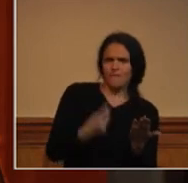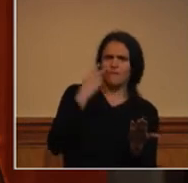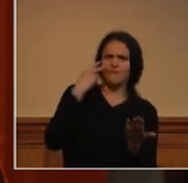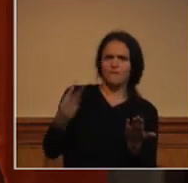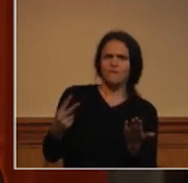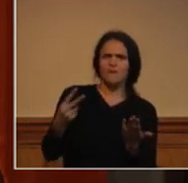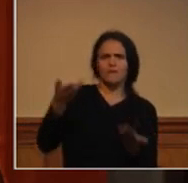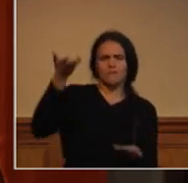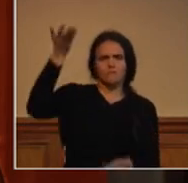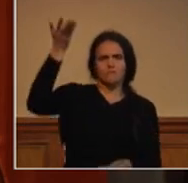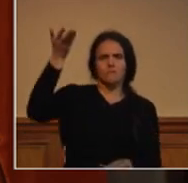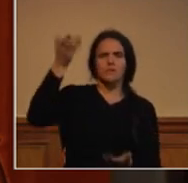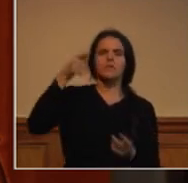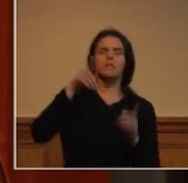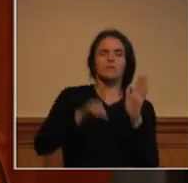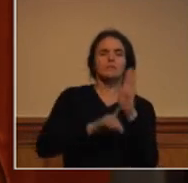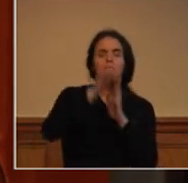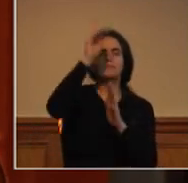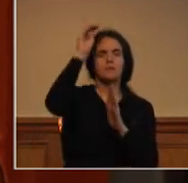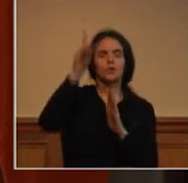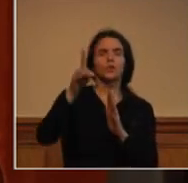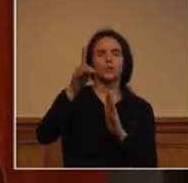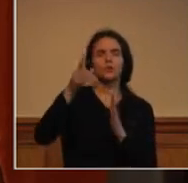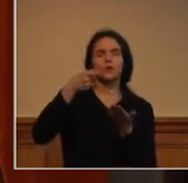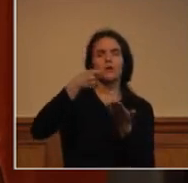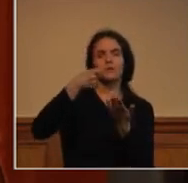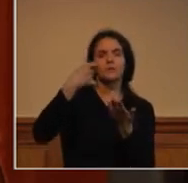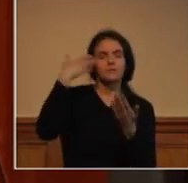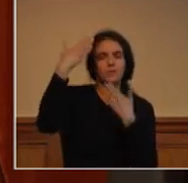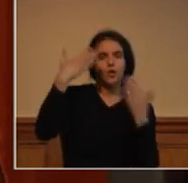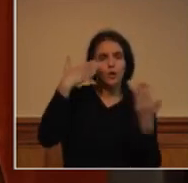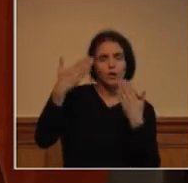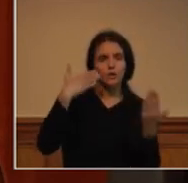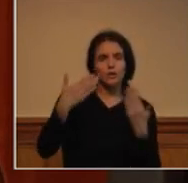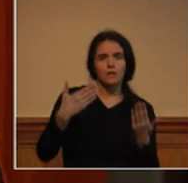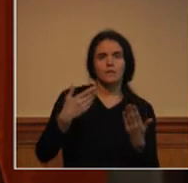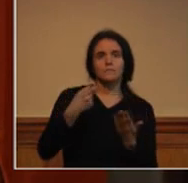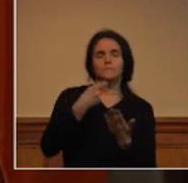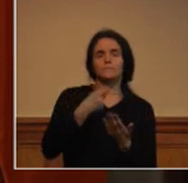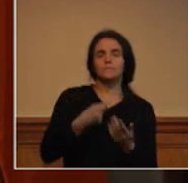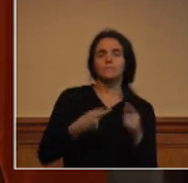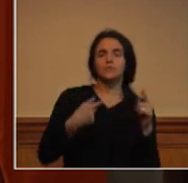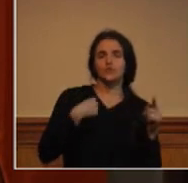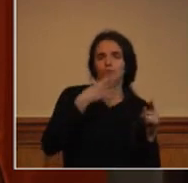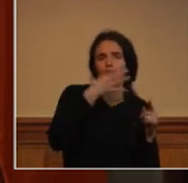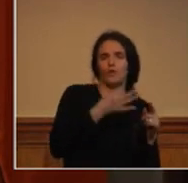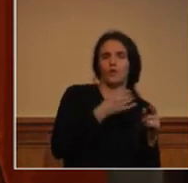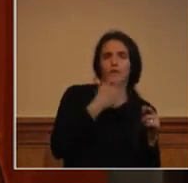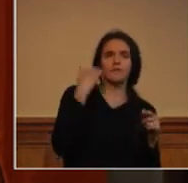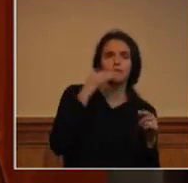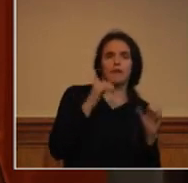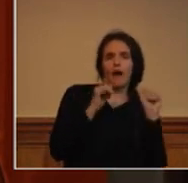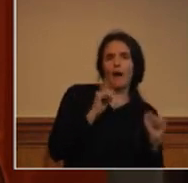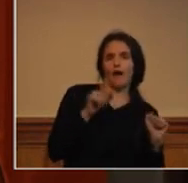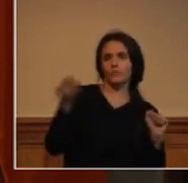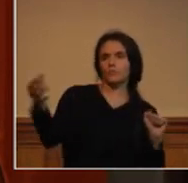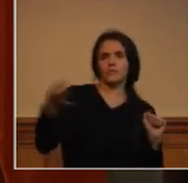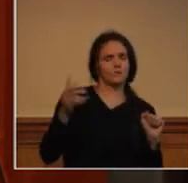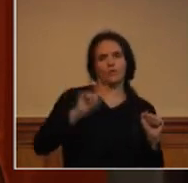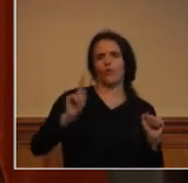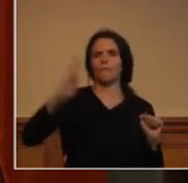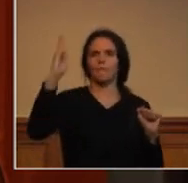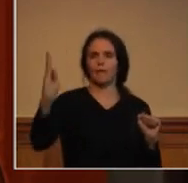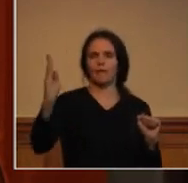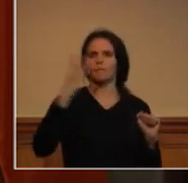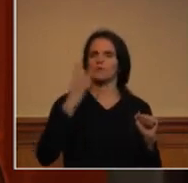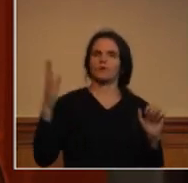de neurodesarrollo, de neuropsicología cognitiva, yo te dijera la niña A y tú tuvieras a la niña B, porque es que estamos